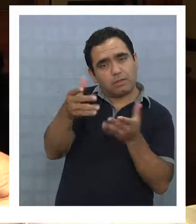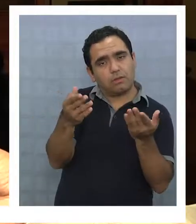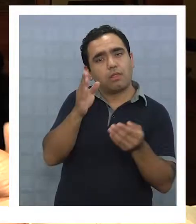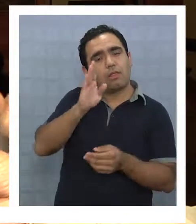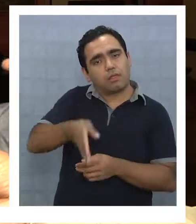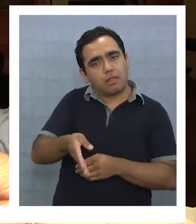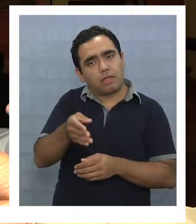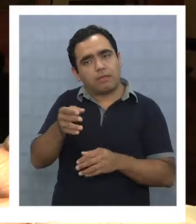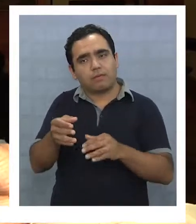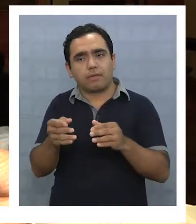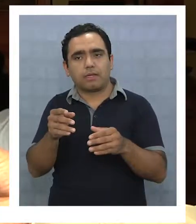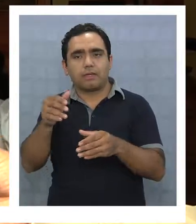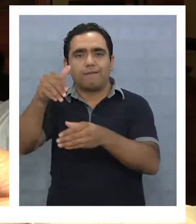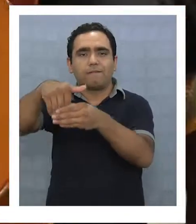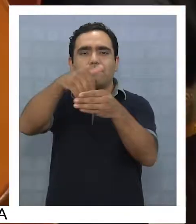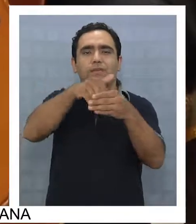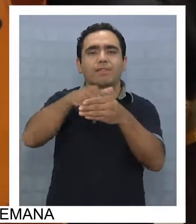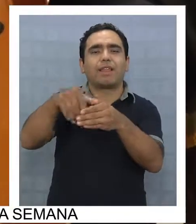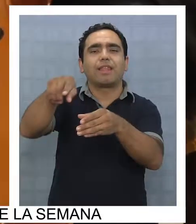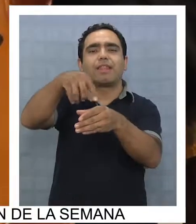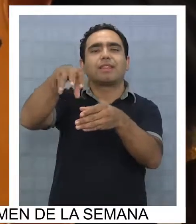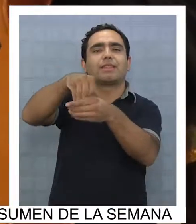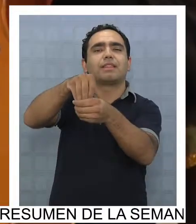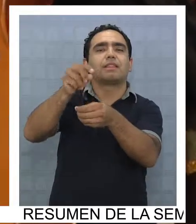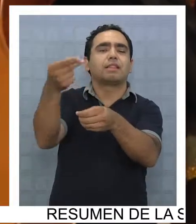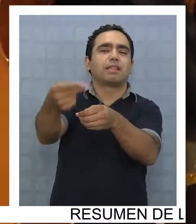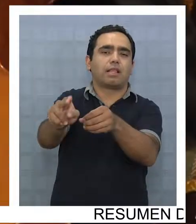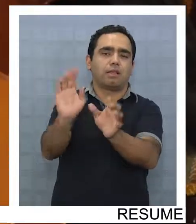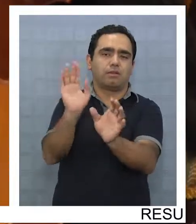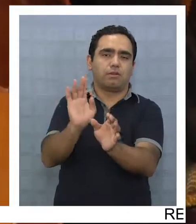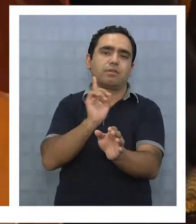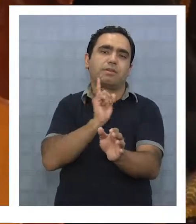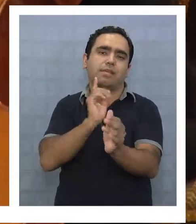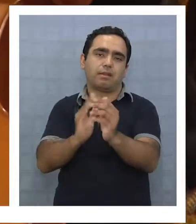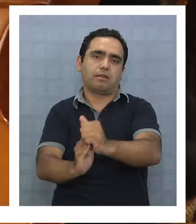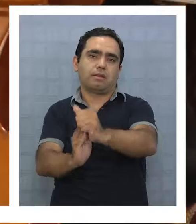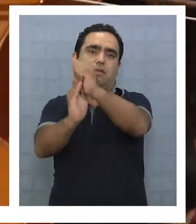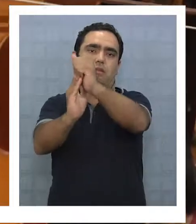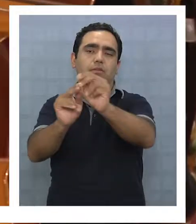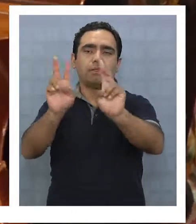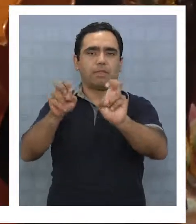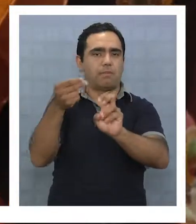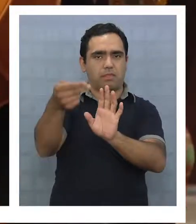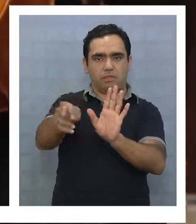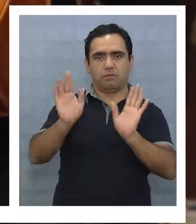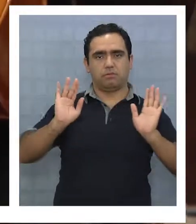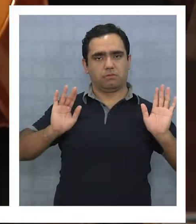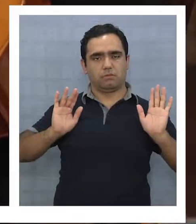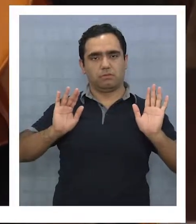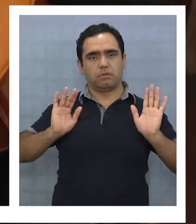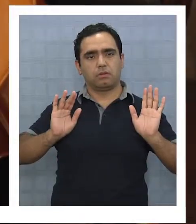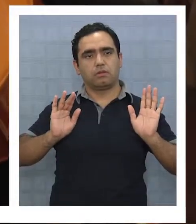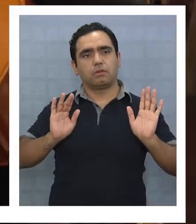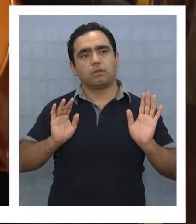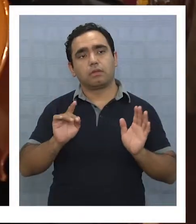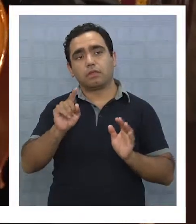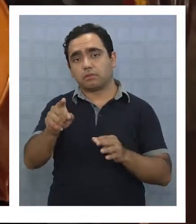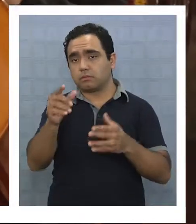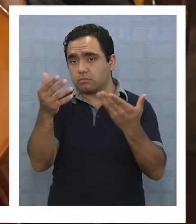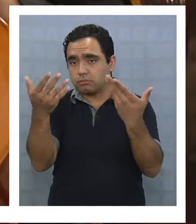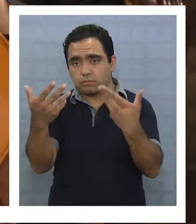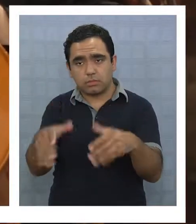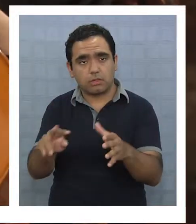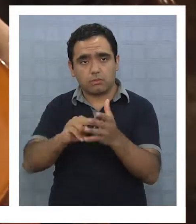elección interna, pero ya es un tema de ellos. Ya es un tema de ellos, lo cual apenas se